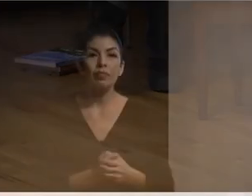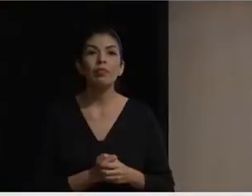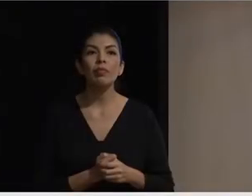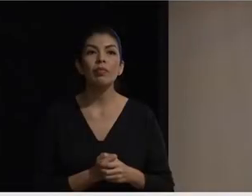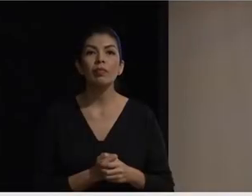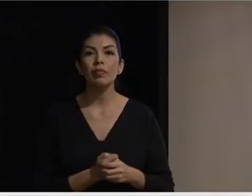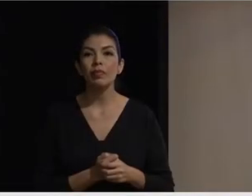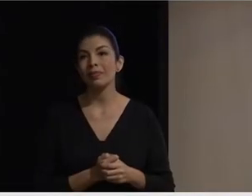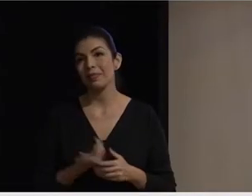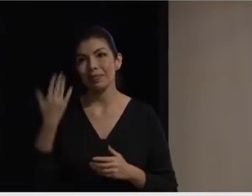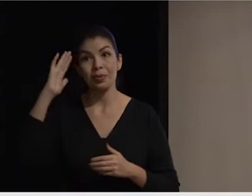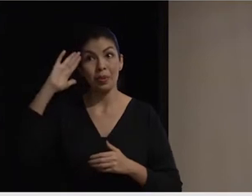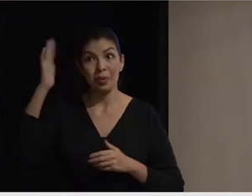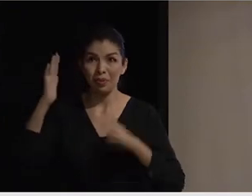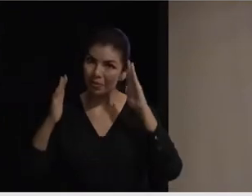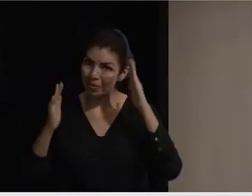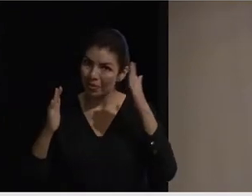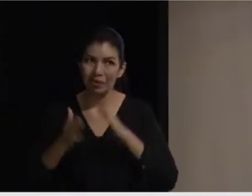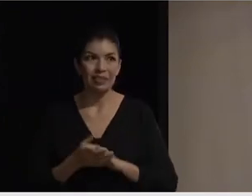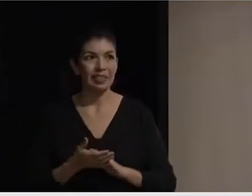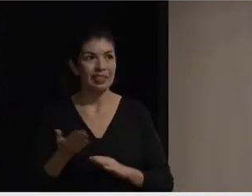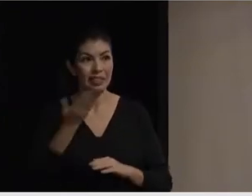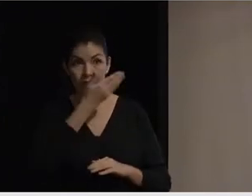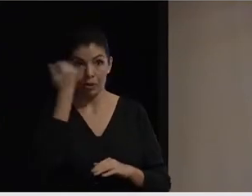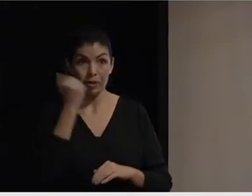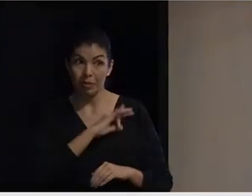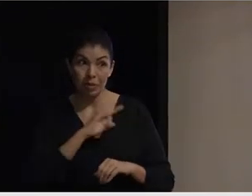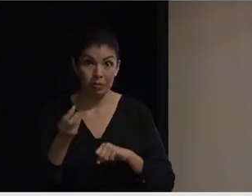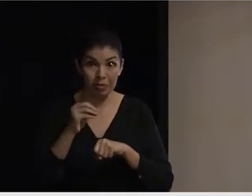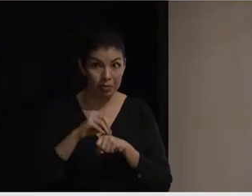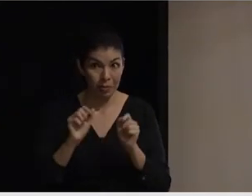Bueno, hola a todos y todas. No sé si podemos poner ahí la presentación, porfa.